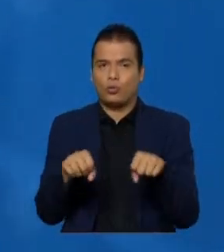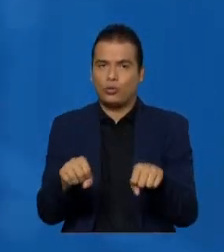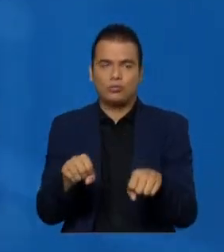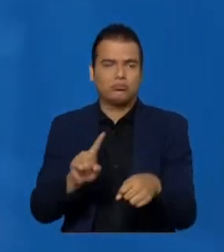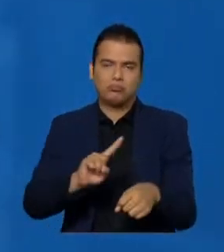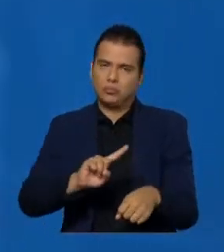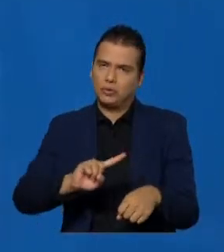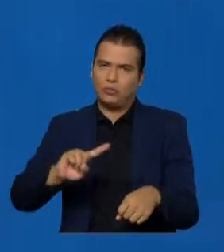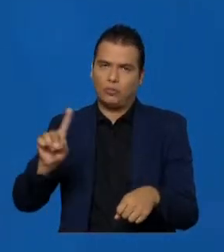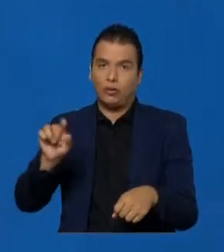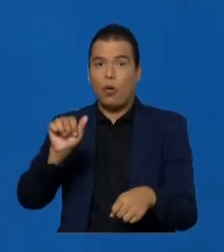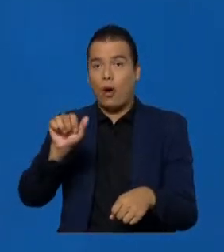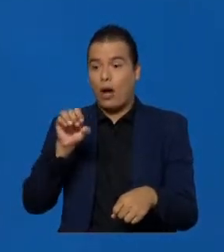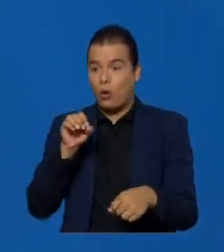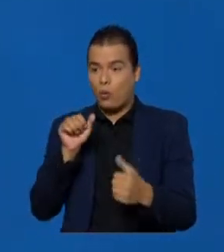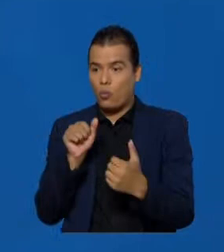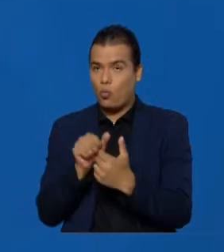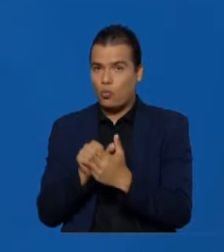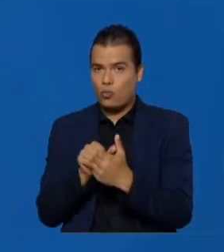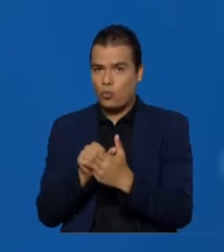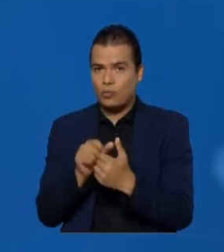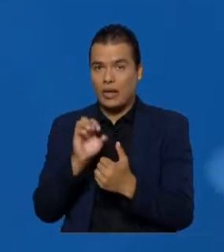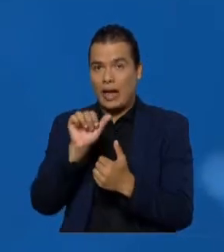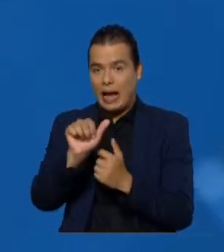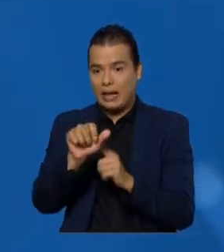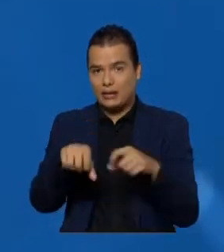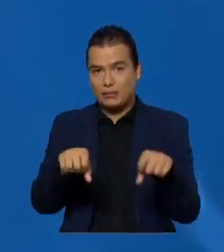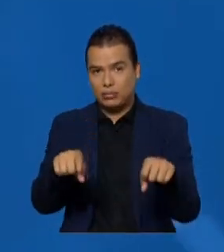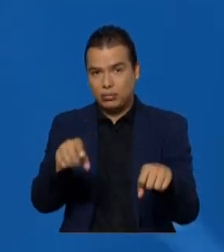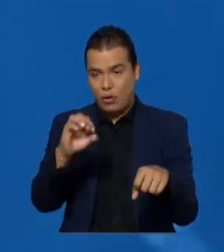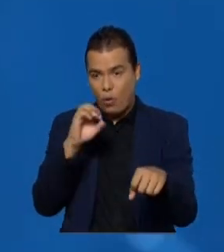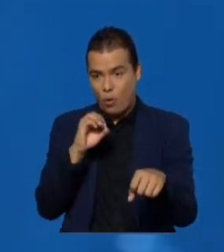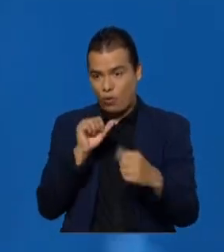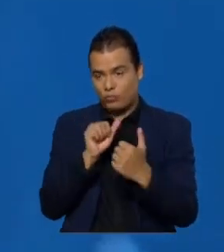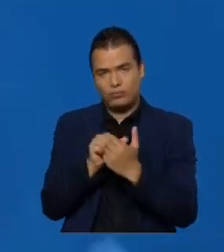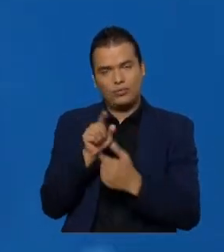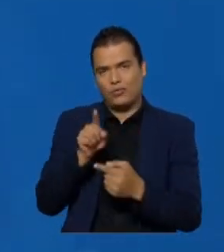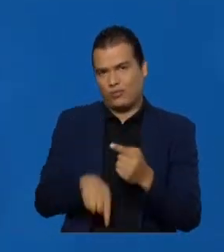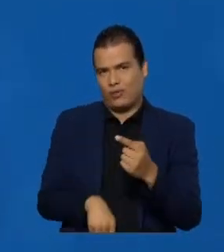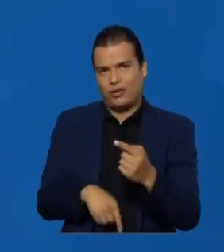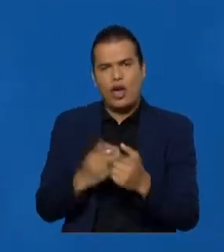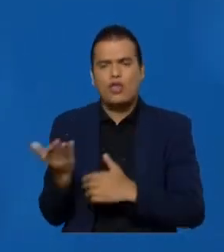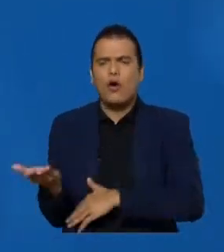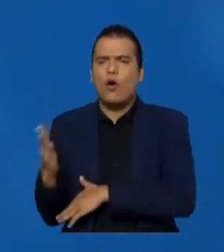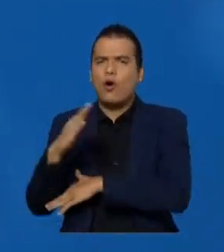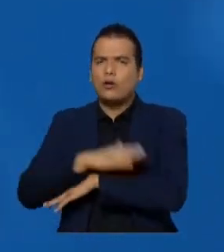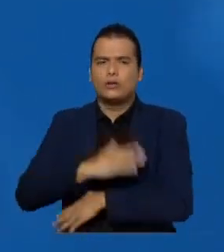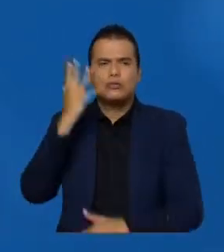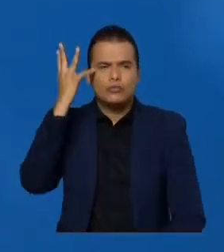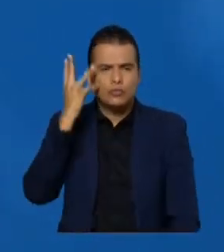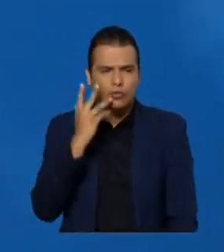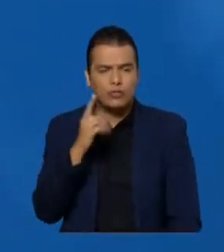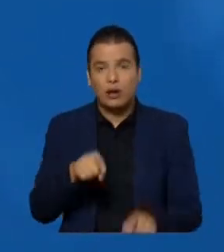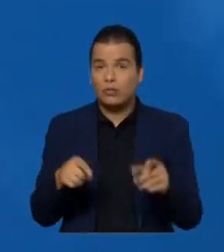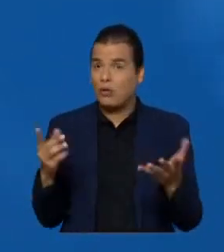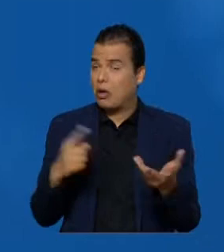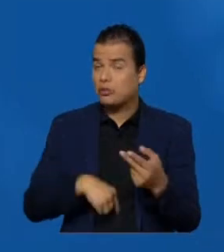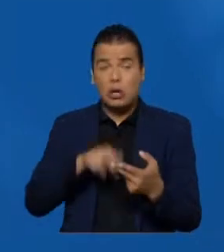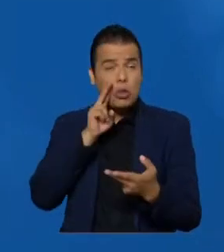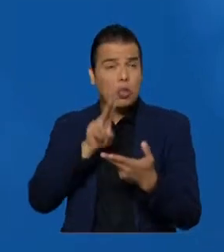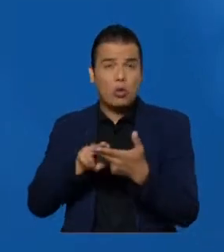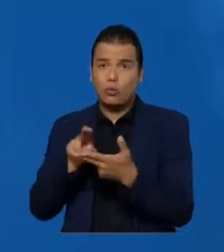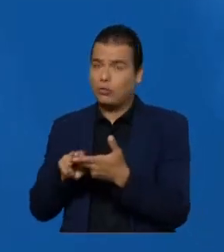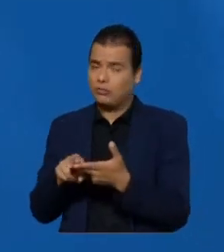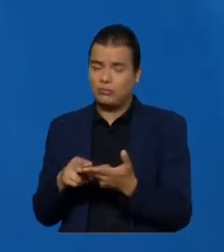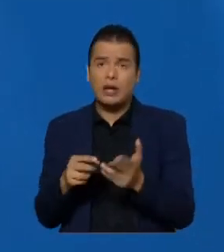parrillero hombre durante las 24 horas del día. Esta medida ha generado confusión cada vez que se implementa, pues algunos argumentan que no la conocen y otros